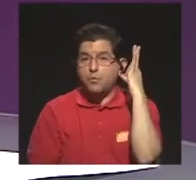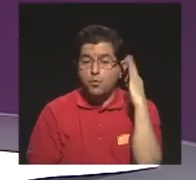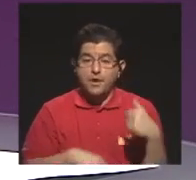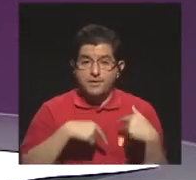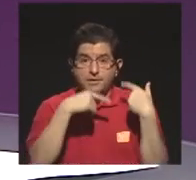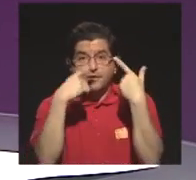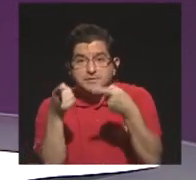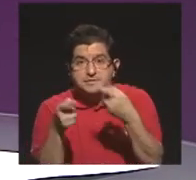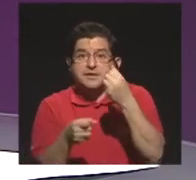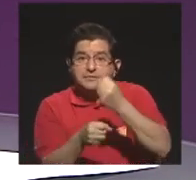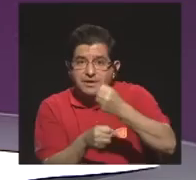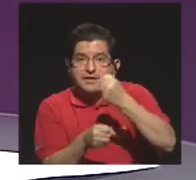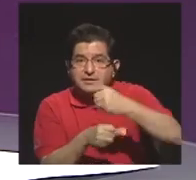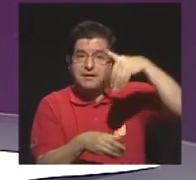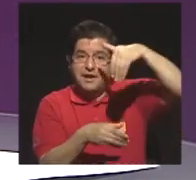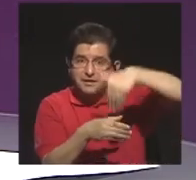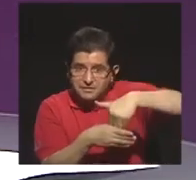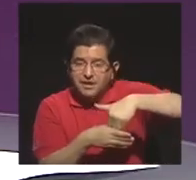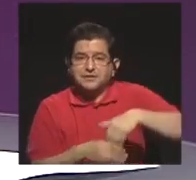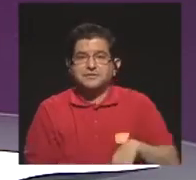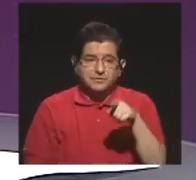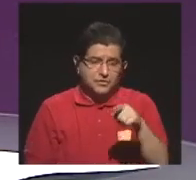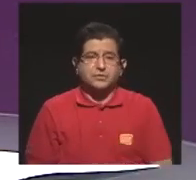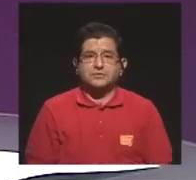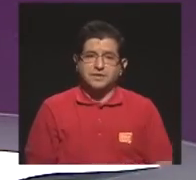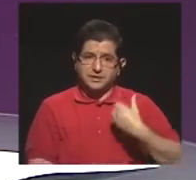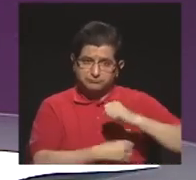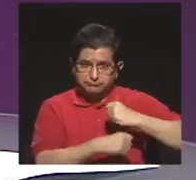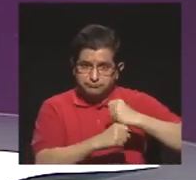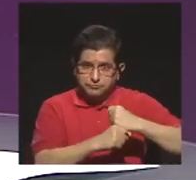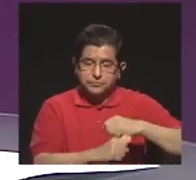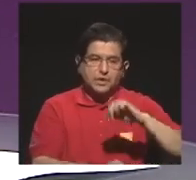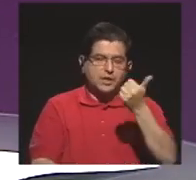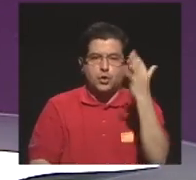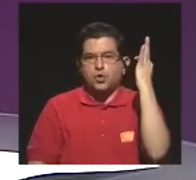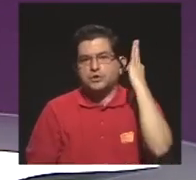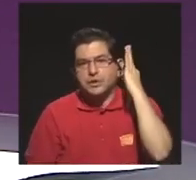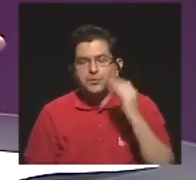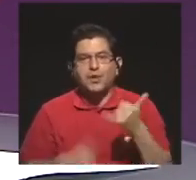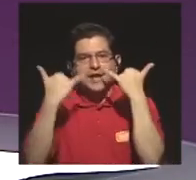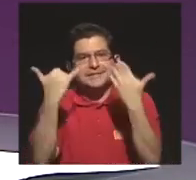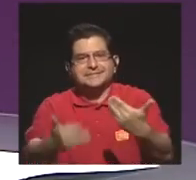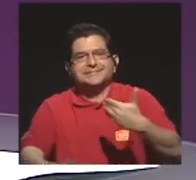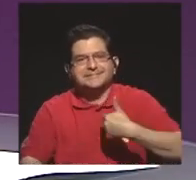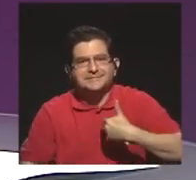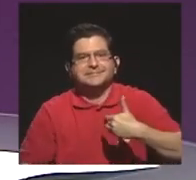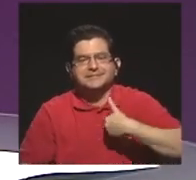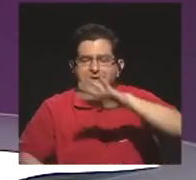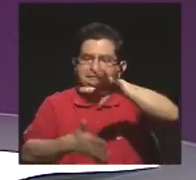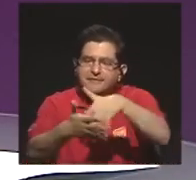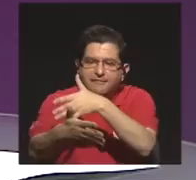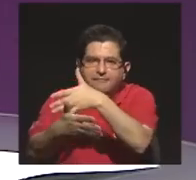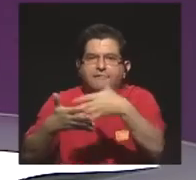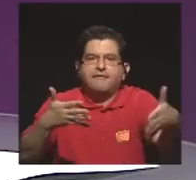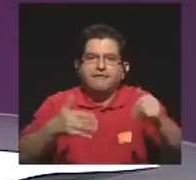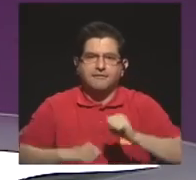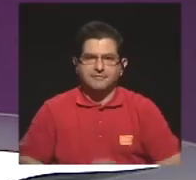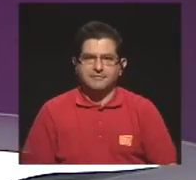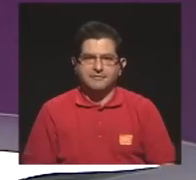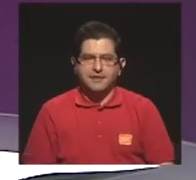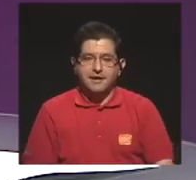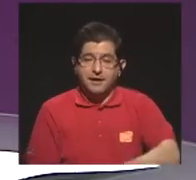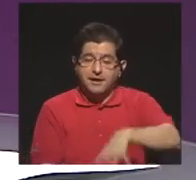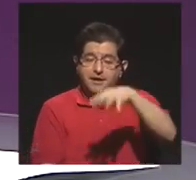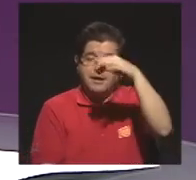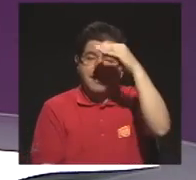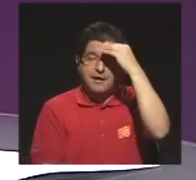a llegar a los puestos de toma de decisiones con otras mujeres que ya tienen sus agendas, y